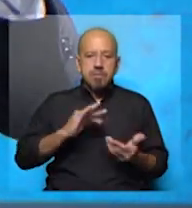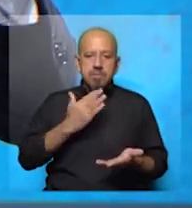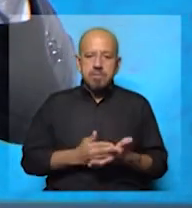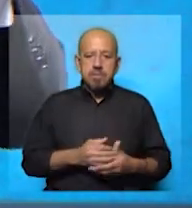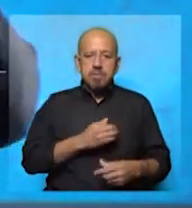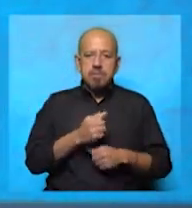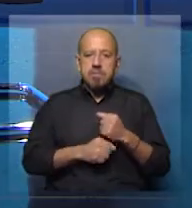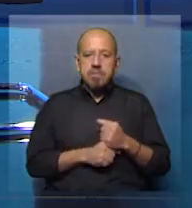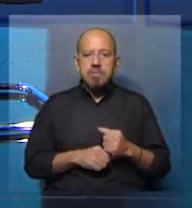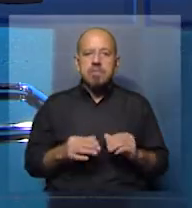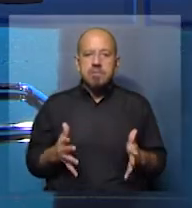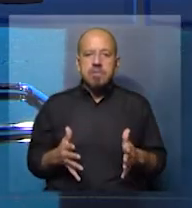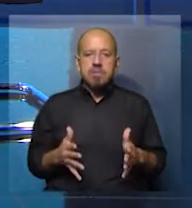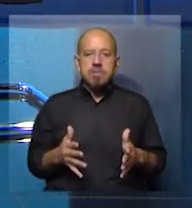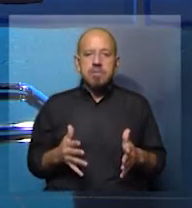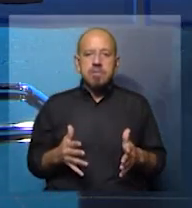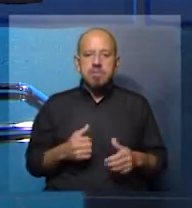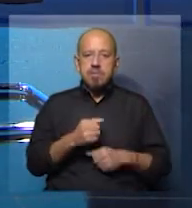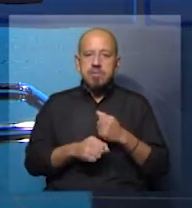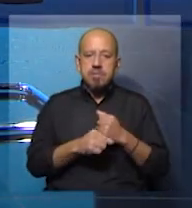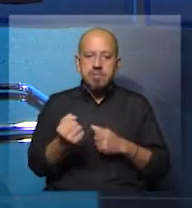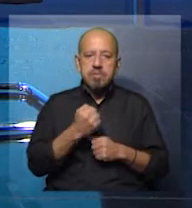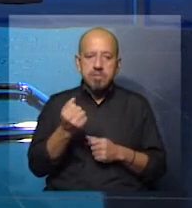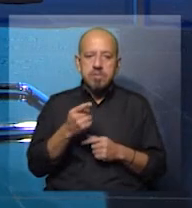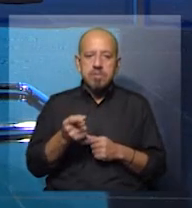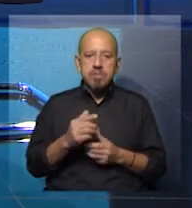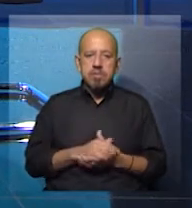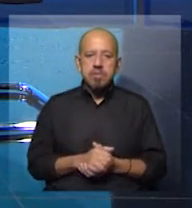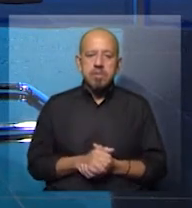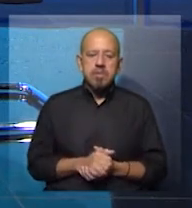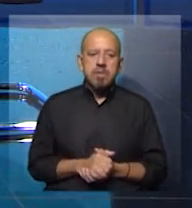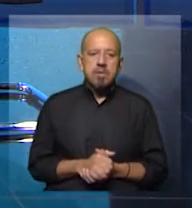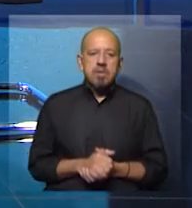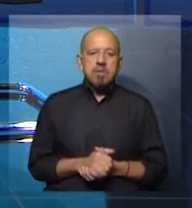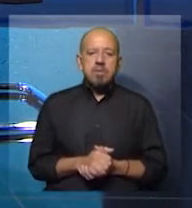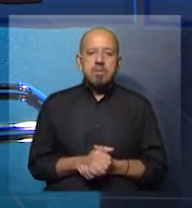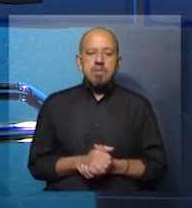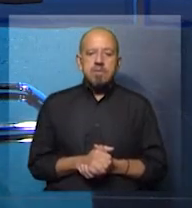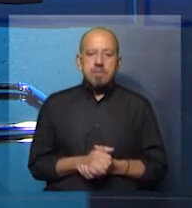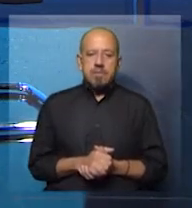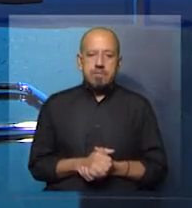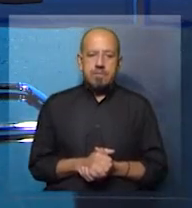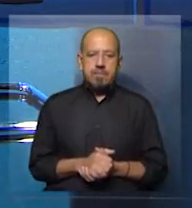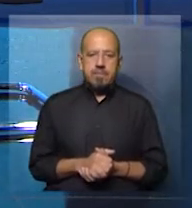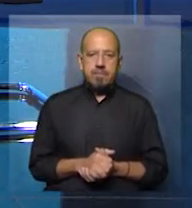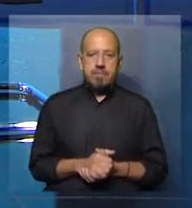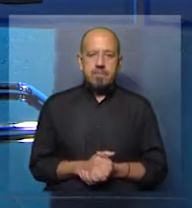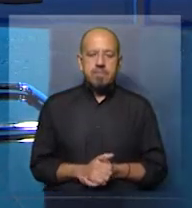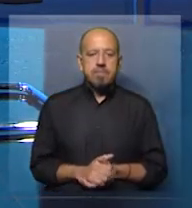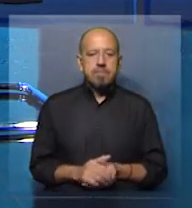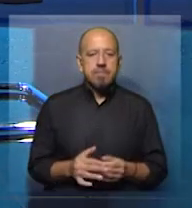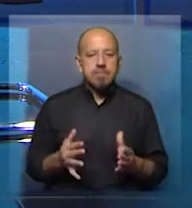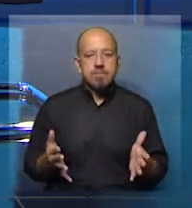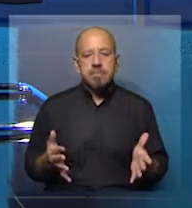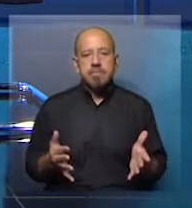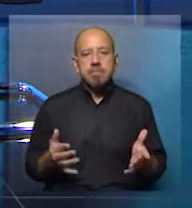no pasa mucha cosa no deja de ser un año importantísimo también cómo lo tomas este desafío justamente será parte te lo decía antes de